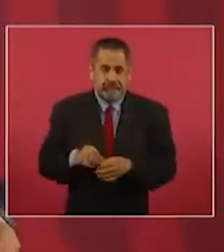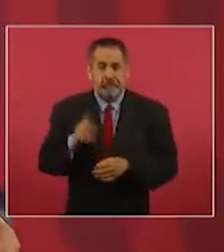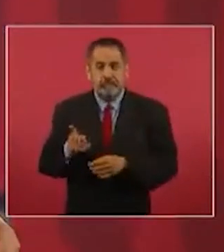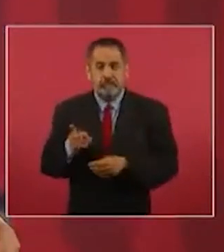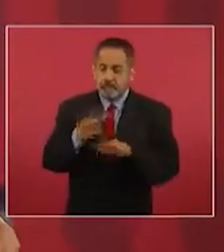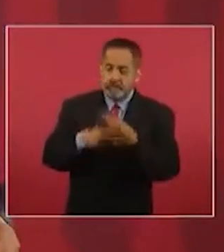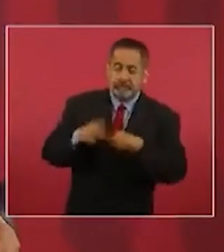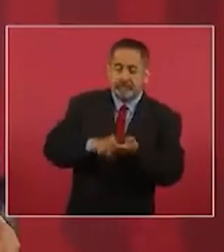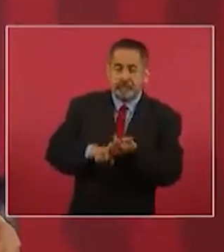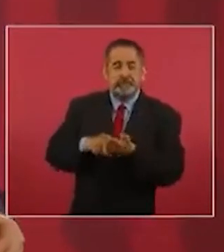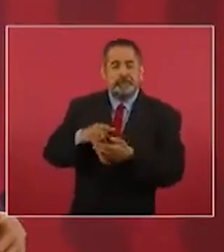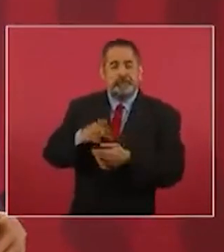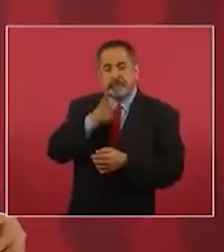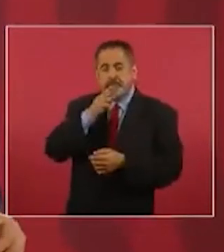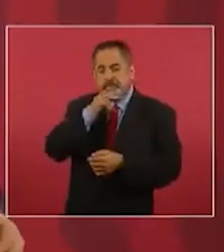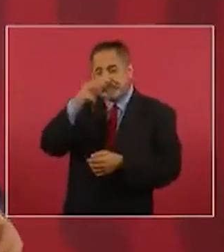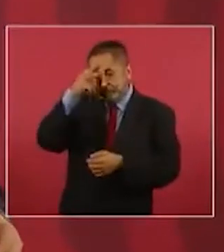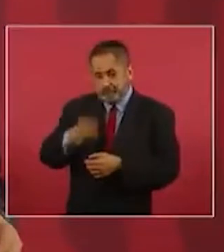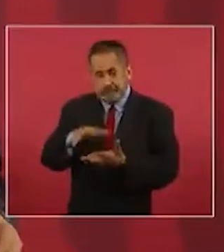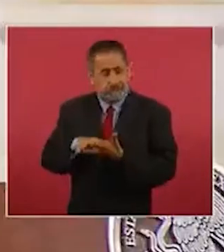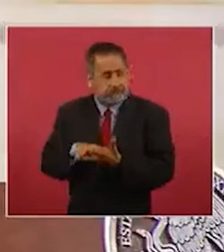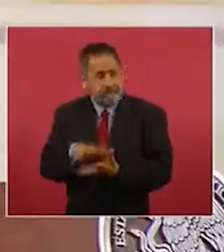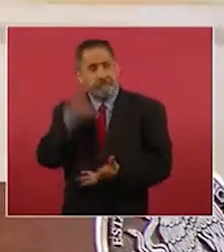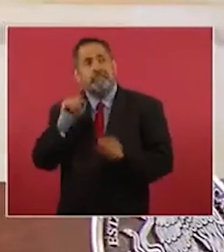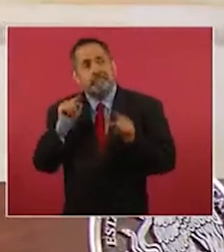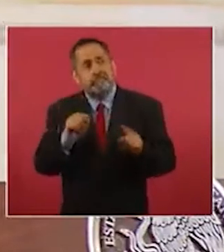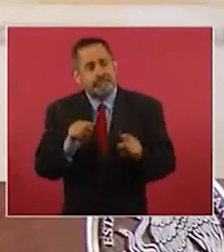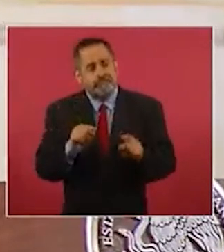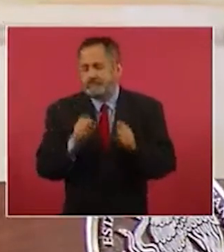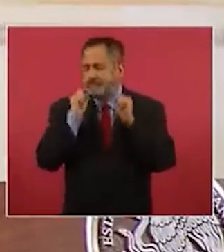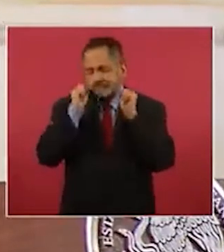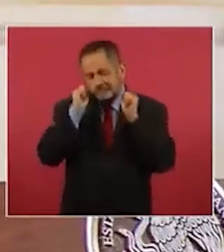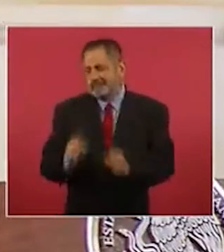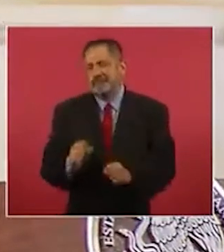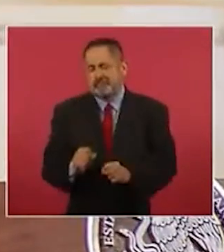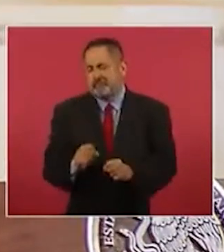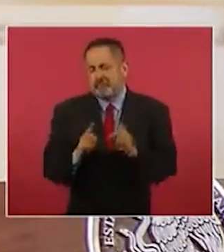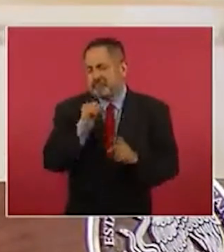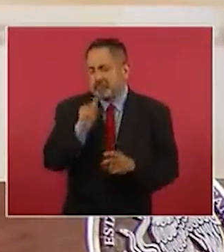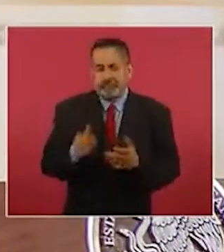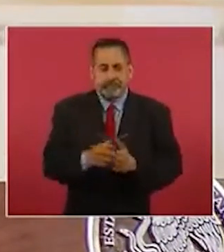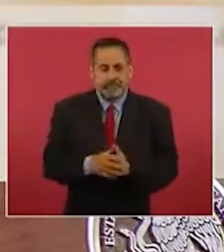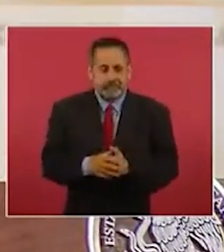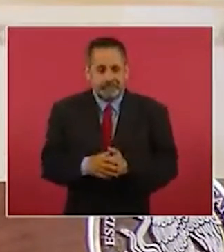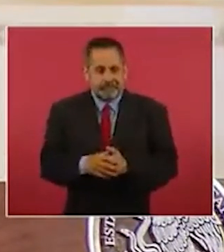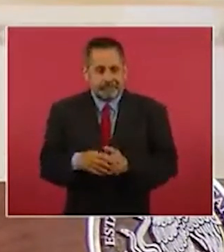mexicano, la mayoría, no hay duda. Es que toda esa